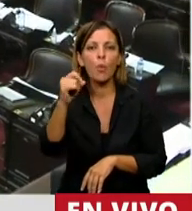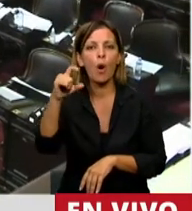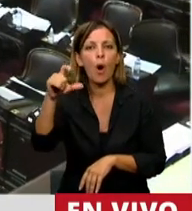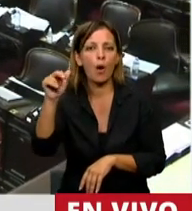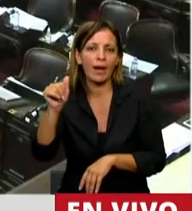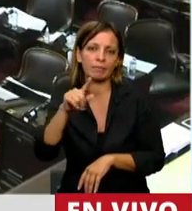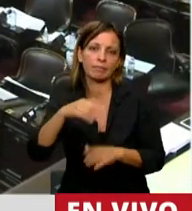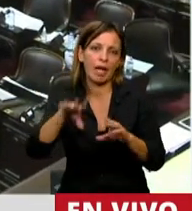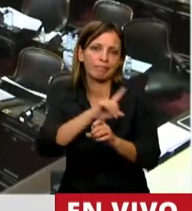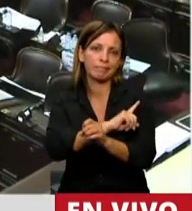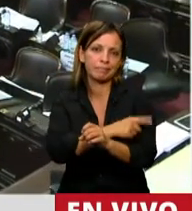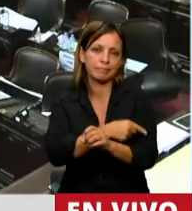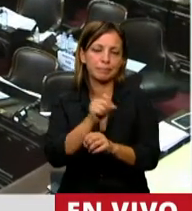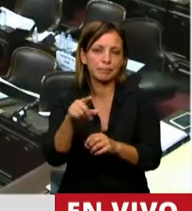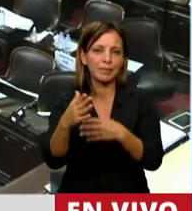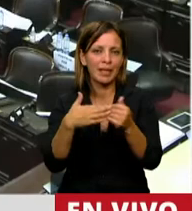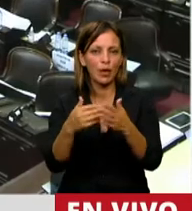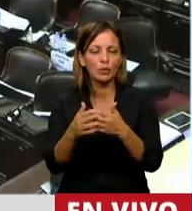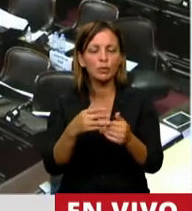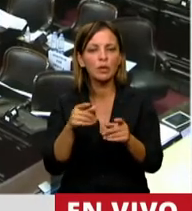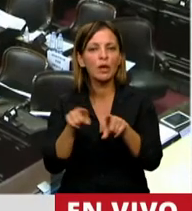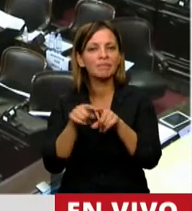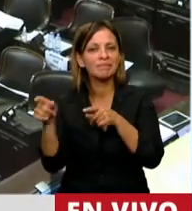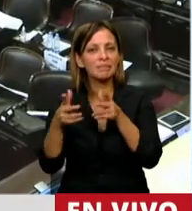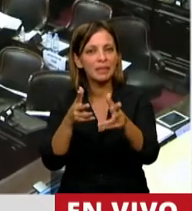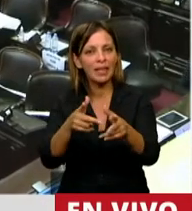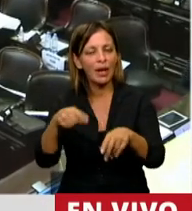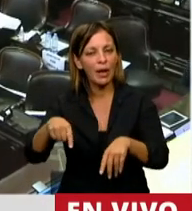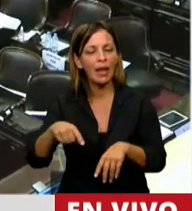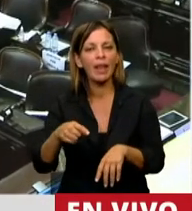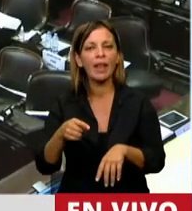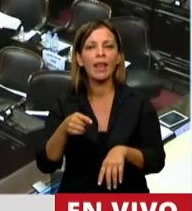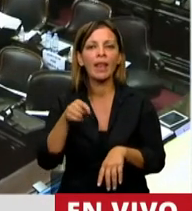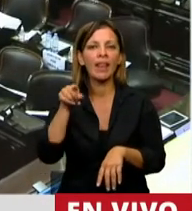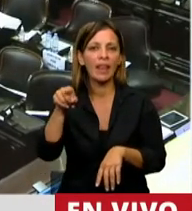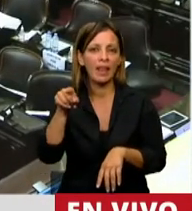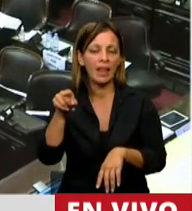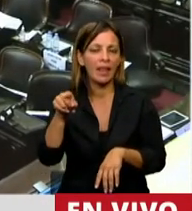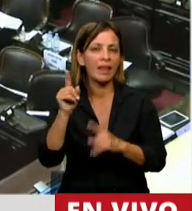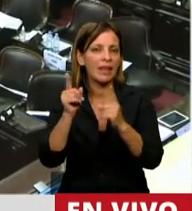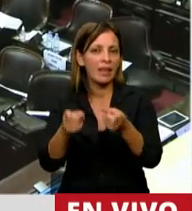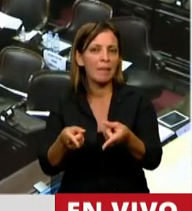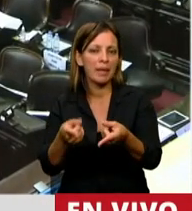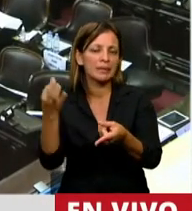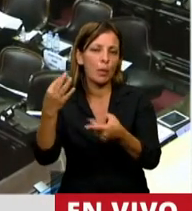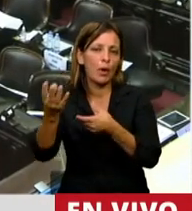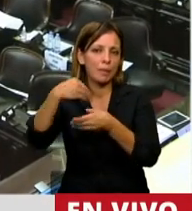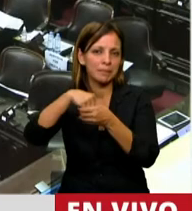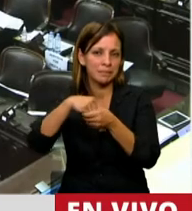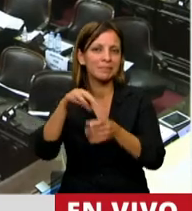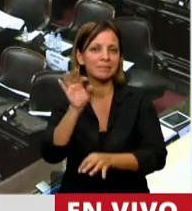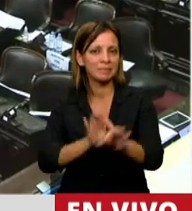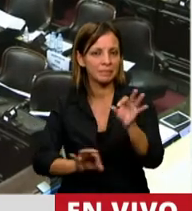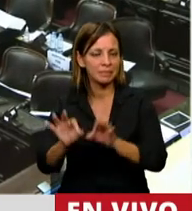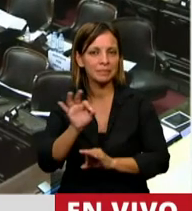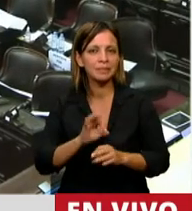construcción, porque como bien se dijo aquí, seguramente no ha sido ajeno al armado de esta iniciativa. A su